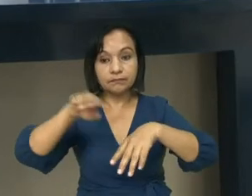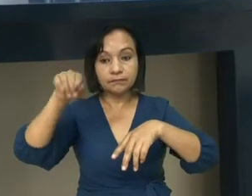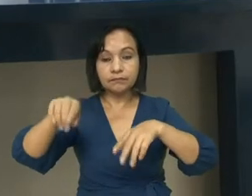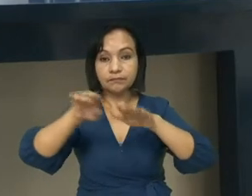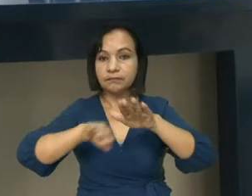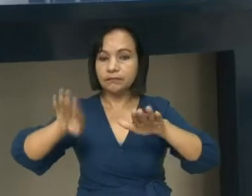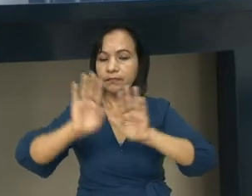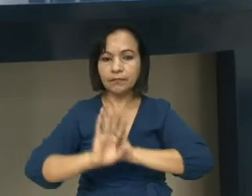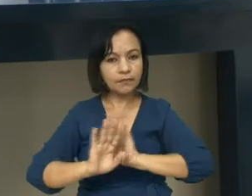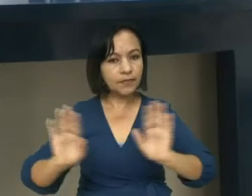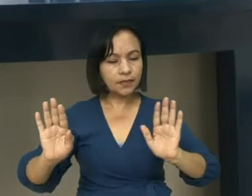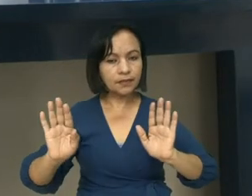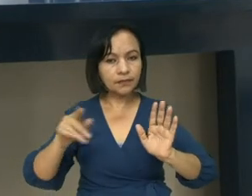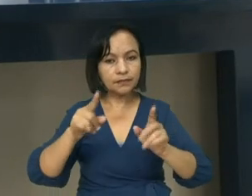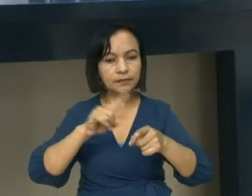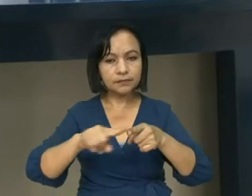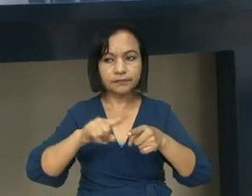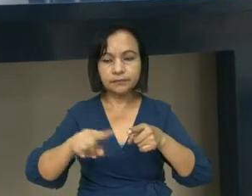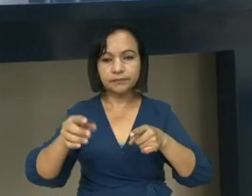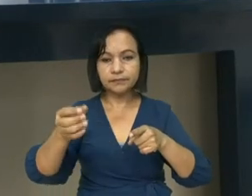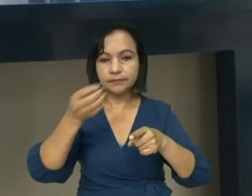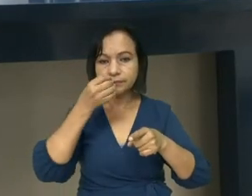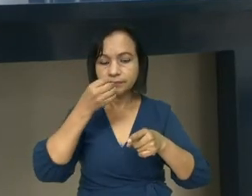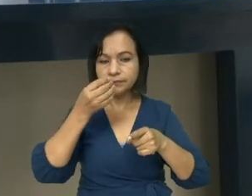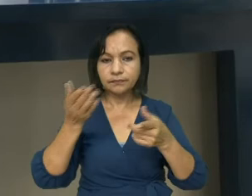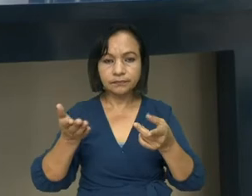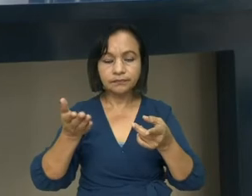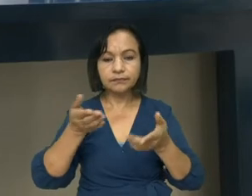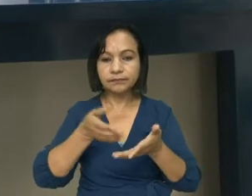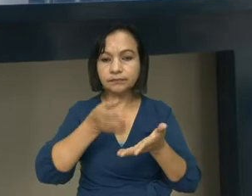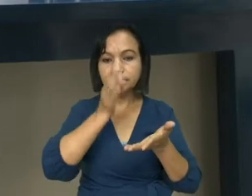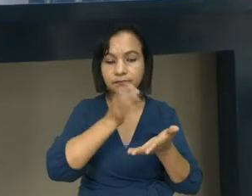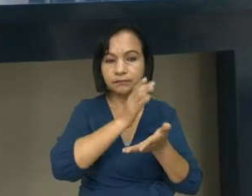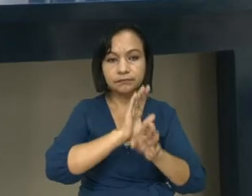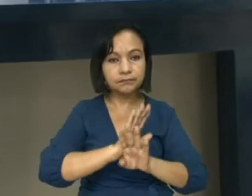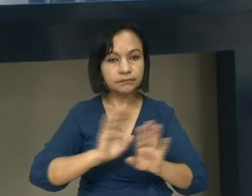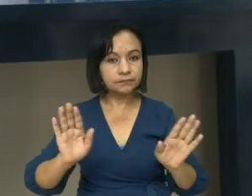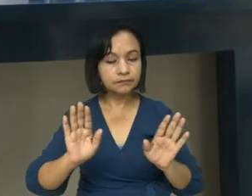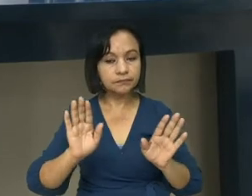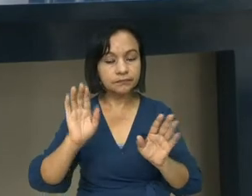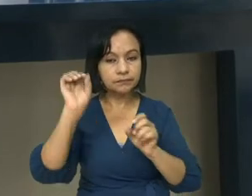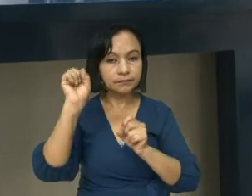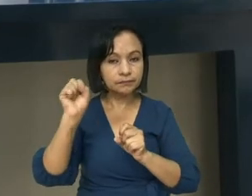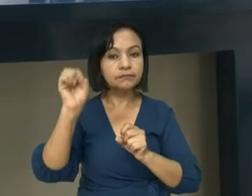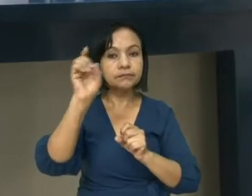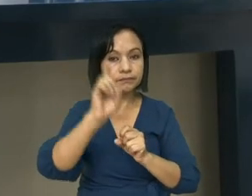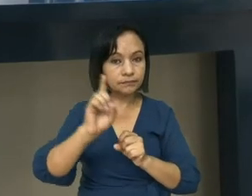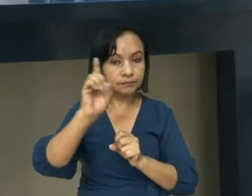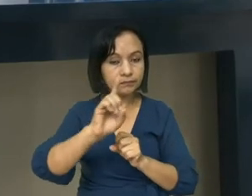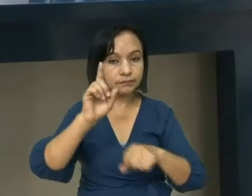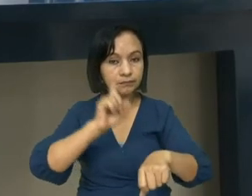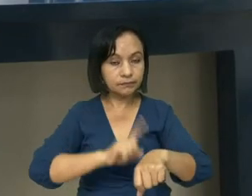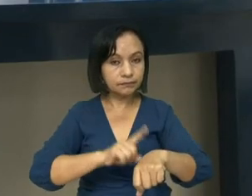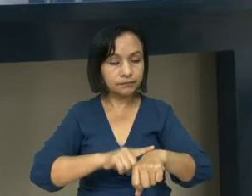Más nada, ¿qué es lo que vas a pagar extra ya? Tu servicio de comida, tus bebidas que vas a tomar. Y para el día sábado y domingo ya los horarios